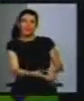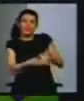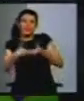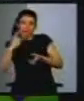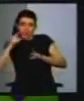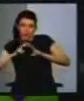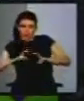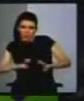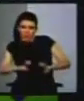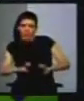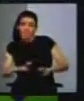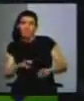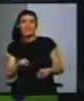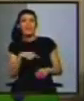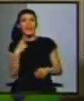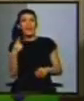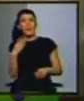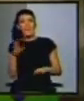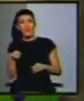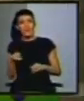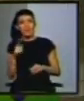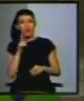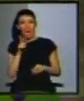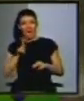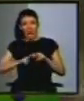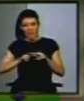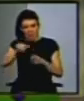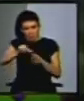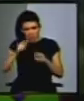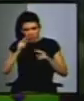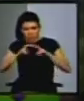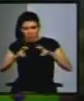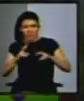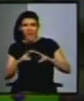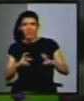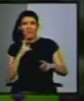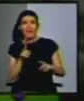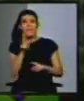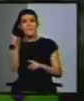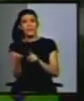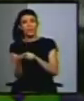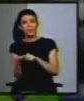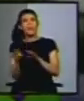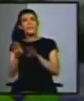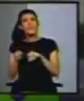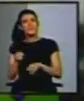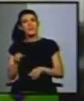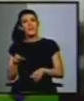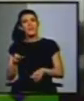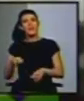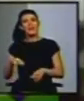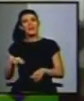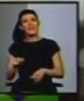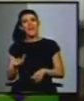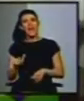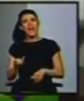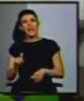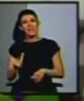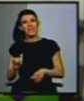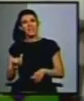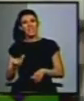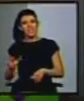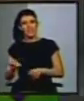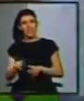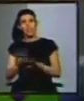que el tanatólogo Mario Peña Hilillo, que realizó la autopsia de la joven, es el mismo especialista cuestionado en el caso de Hernán Canales,